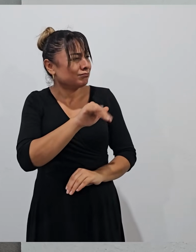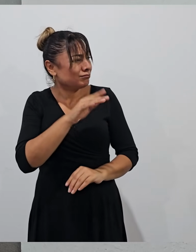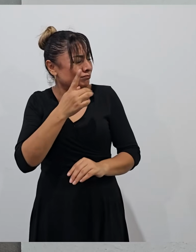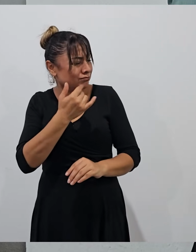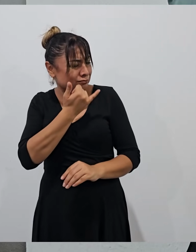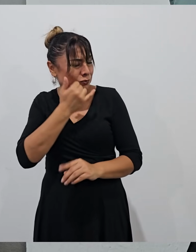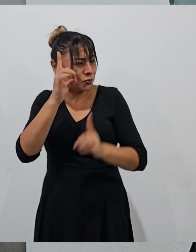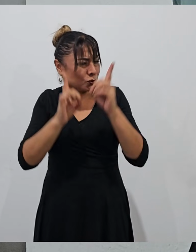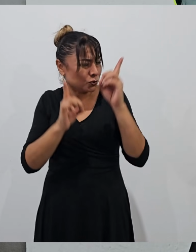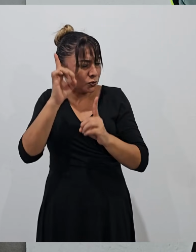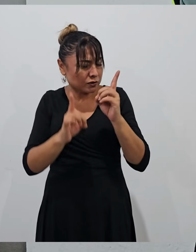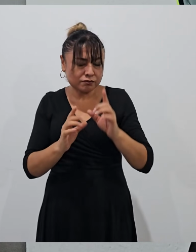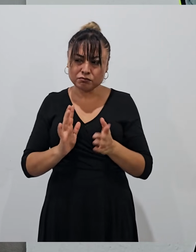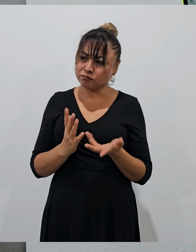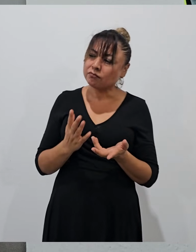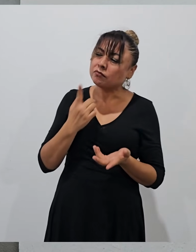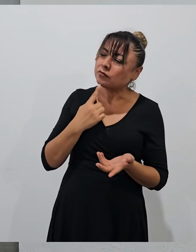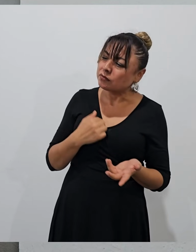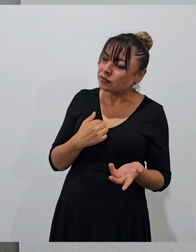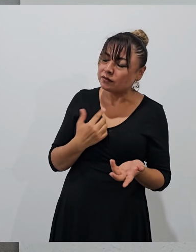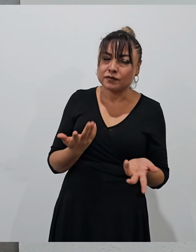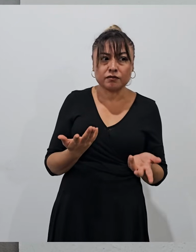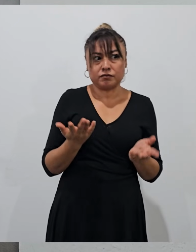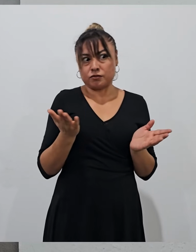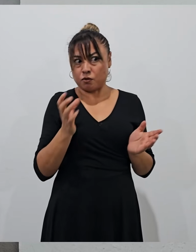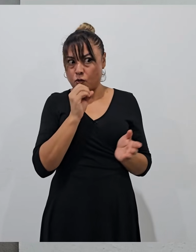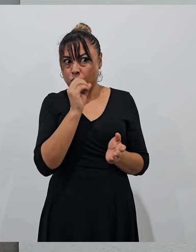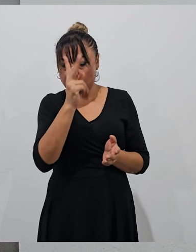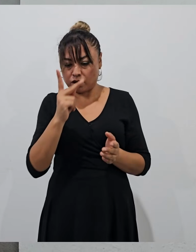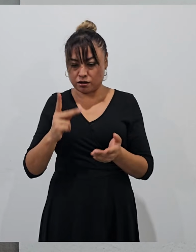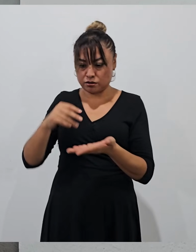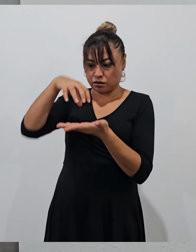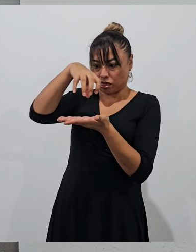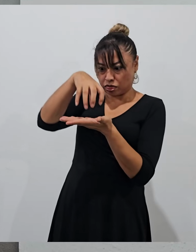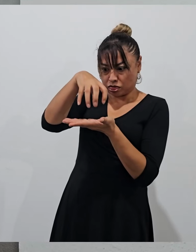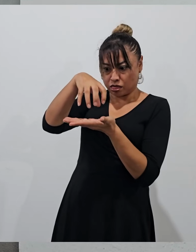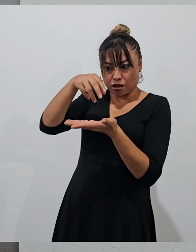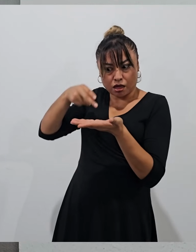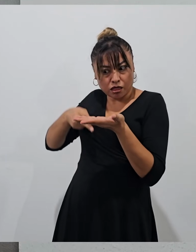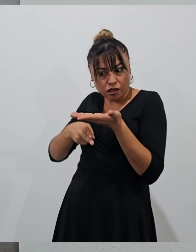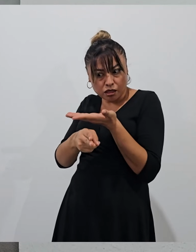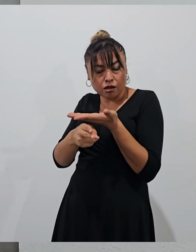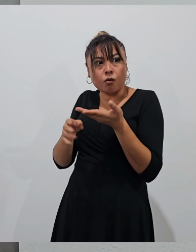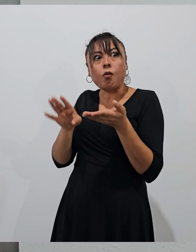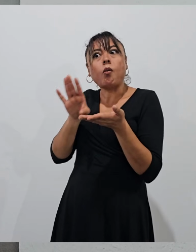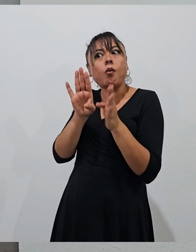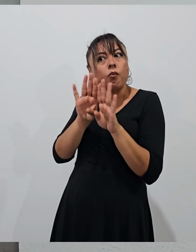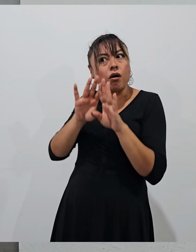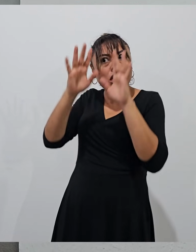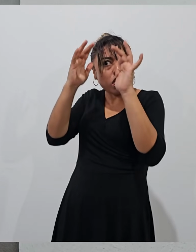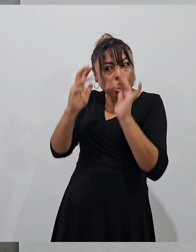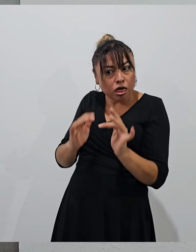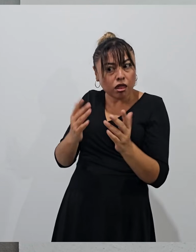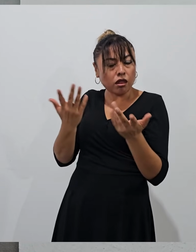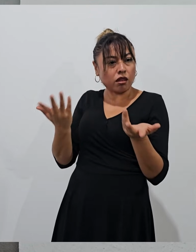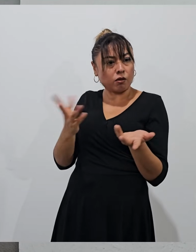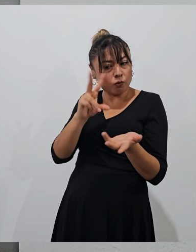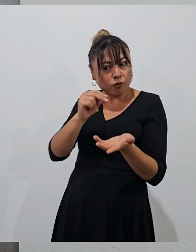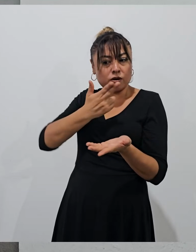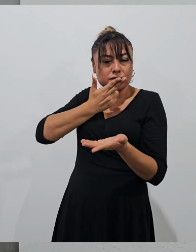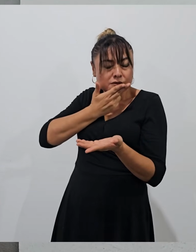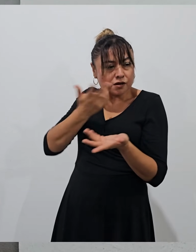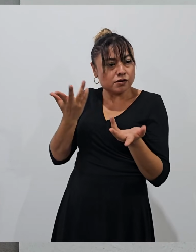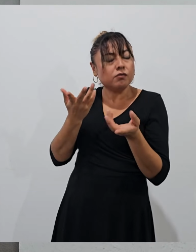pequeña cuestión. ¿Cuál? A ver, dime. Pasamos por en medio del templo del refugio, y no podemos tirarlo debido al valor patrimonial que tiene para este